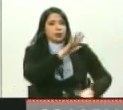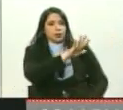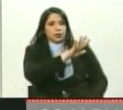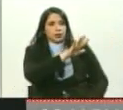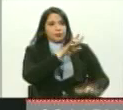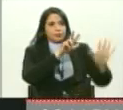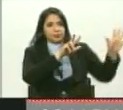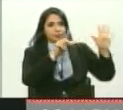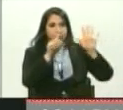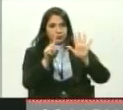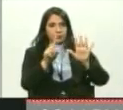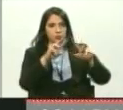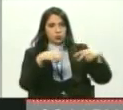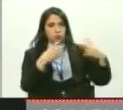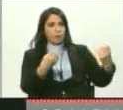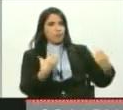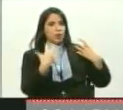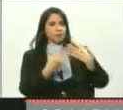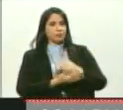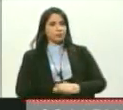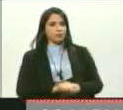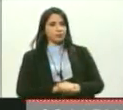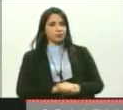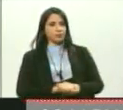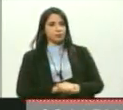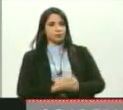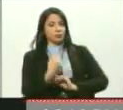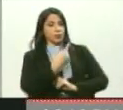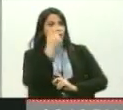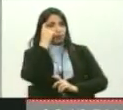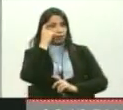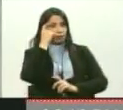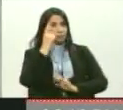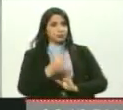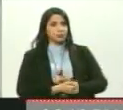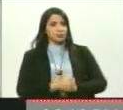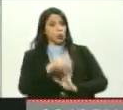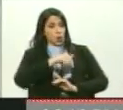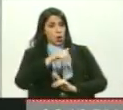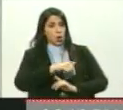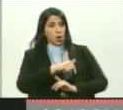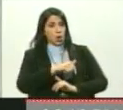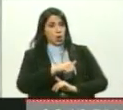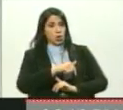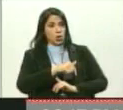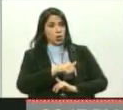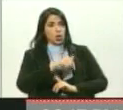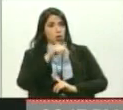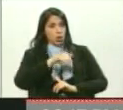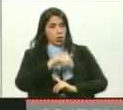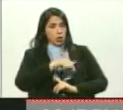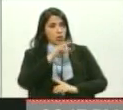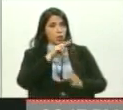27.586 nuevos casos. 27. En un solo día. Sí, hoy. Y hoy,